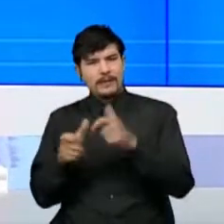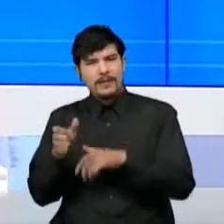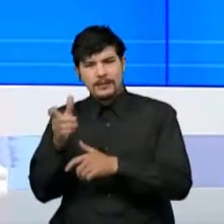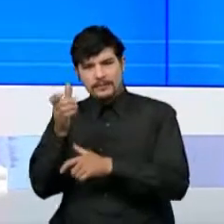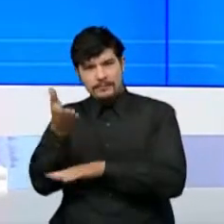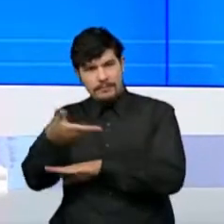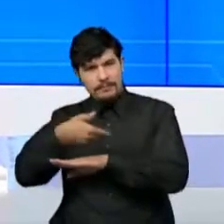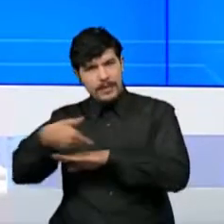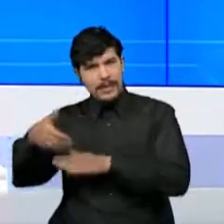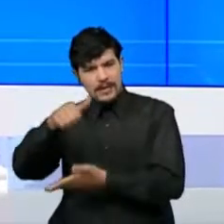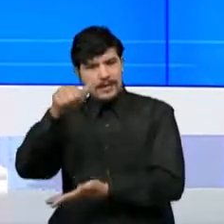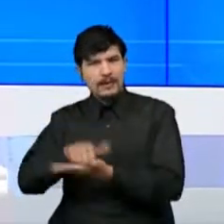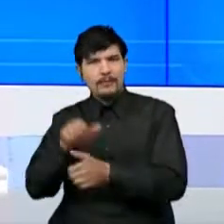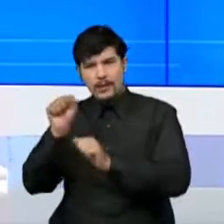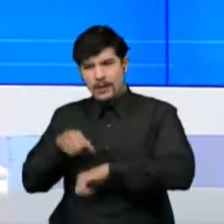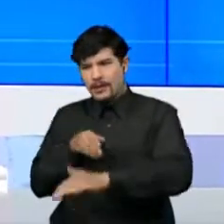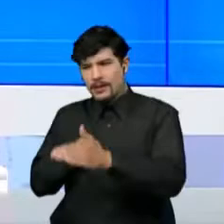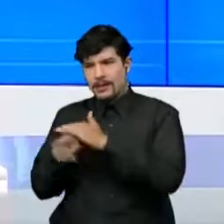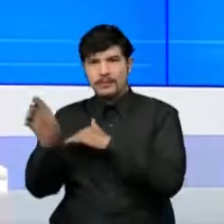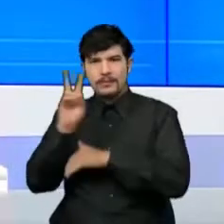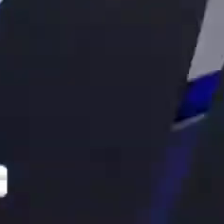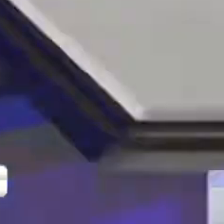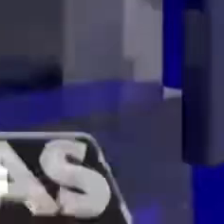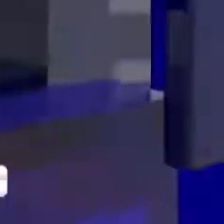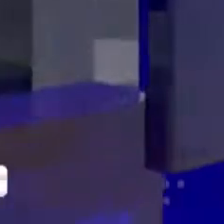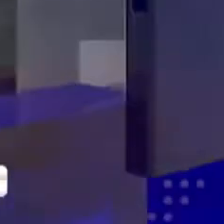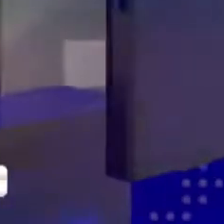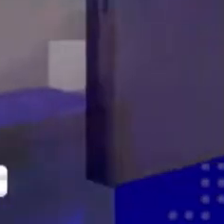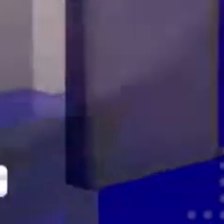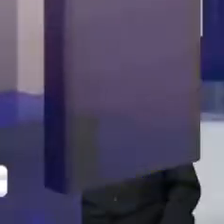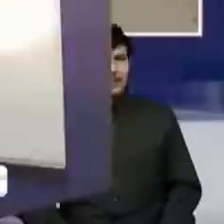pasar al vecino país geither muy buenas tardes